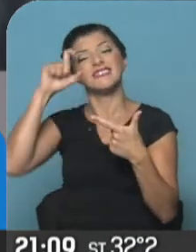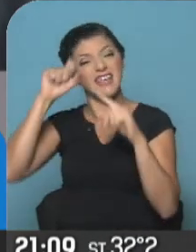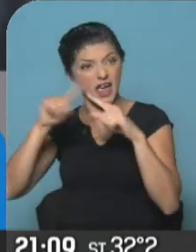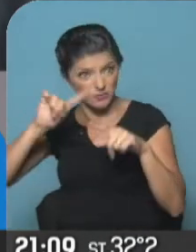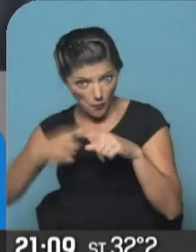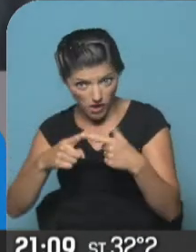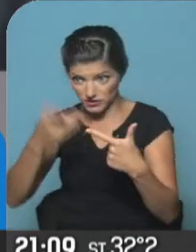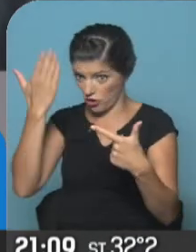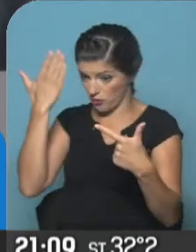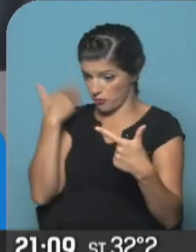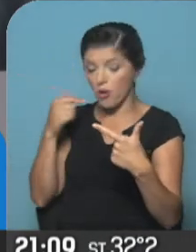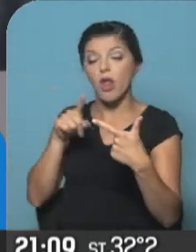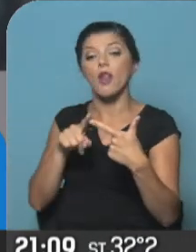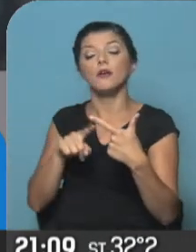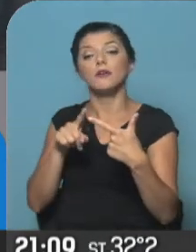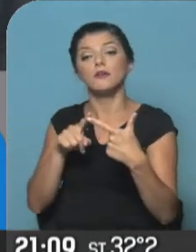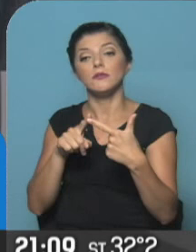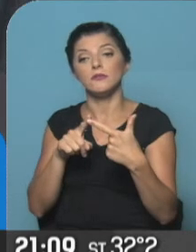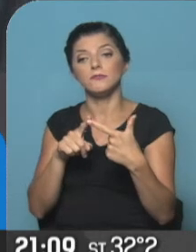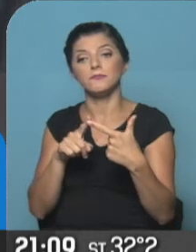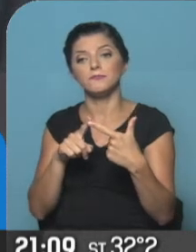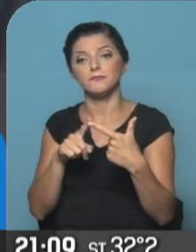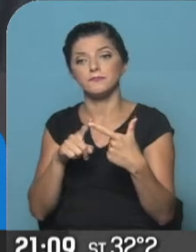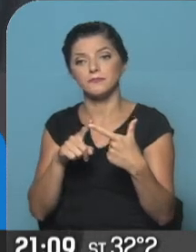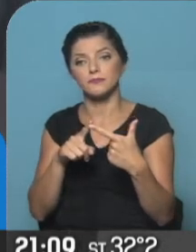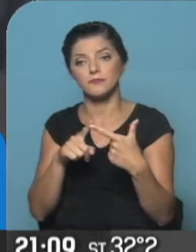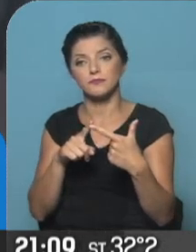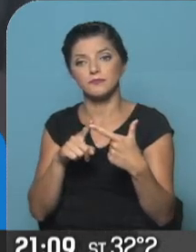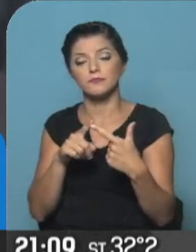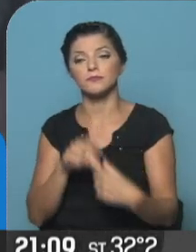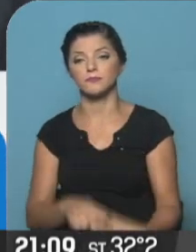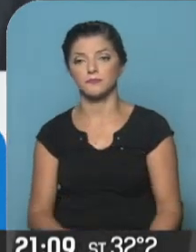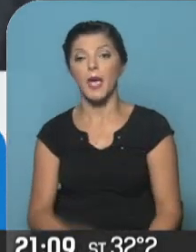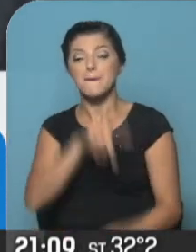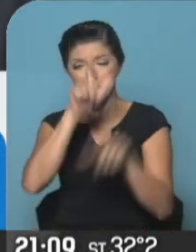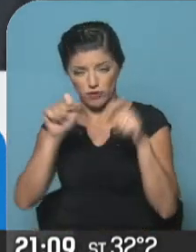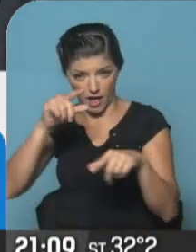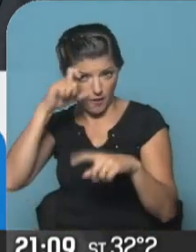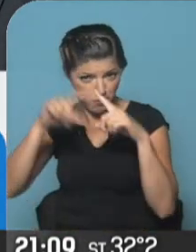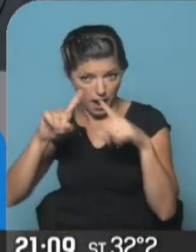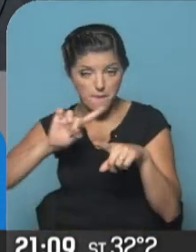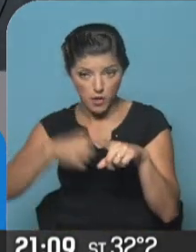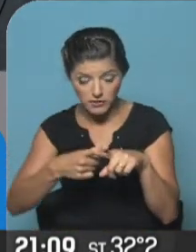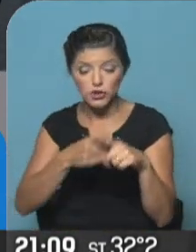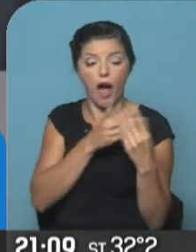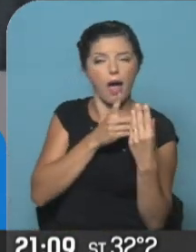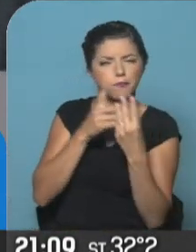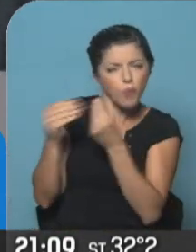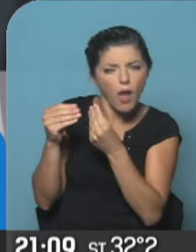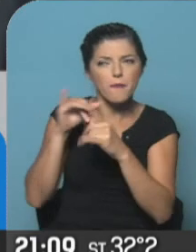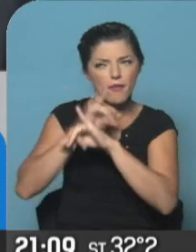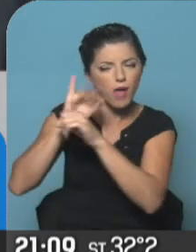anterior que fueron parte de la colaboración para que suceda lo que